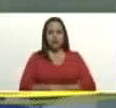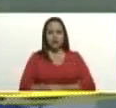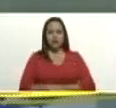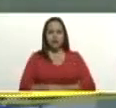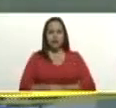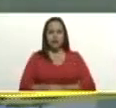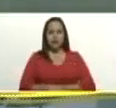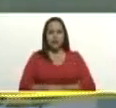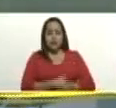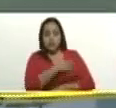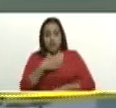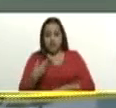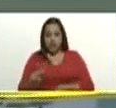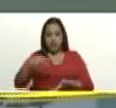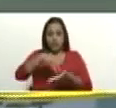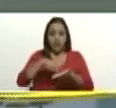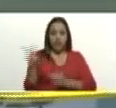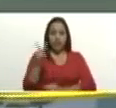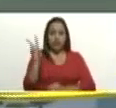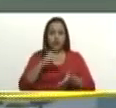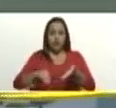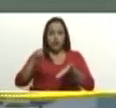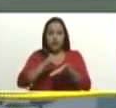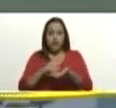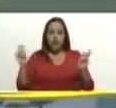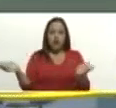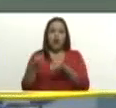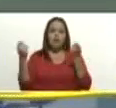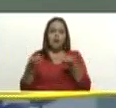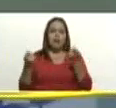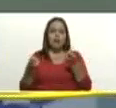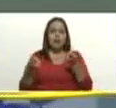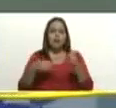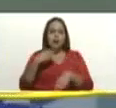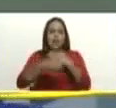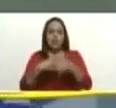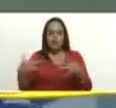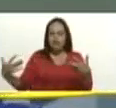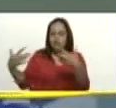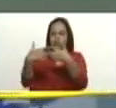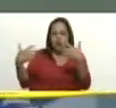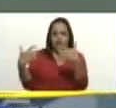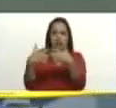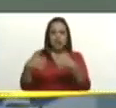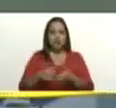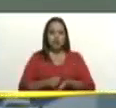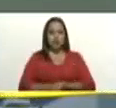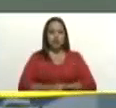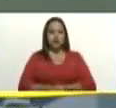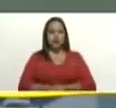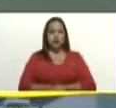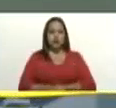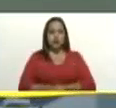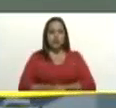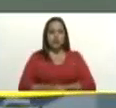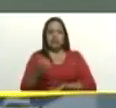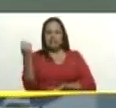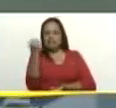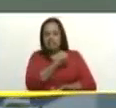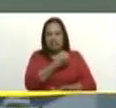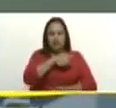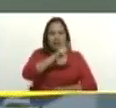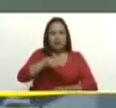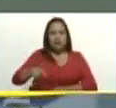Se quiere levantar en Venezuela otra vez una campaña para llevarnos a una confrontación fratricida entre